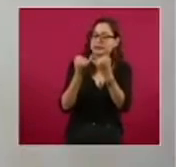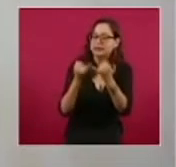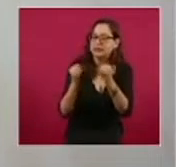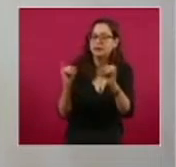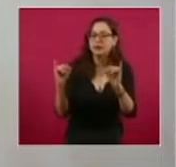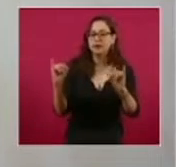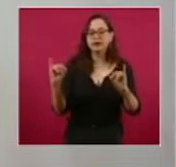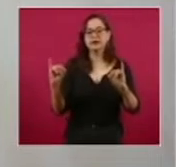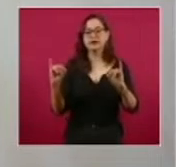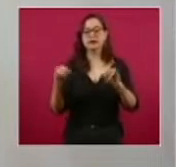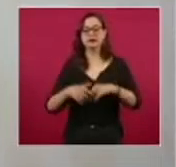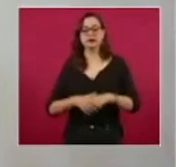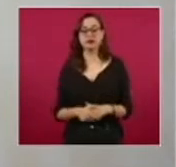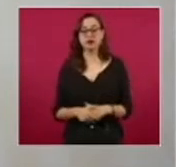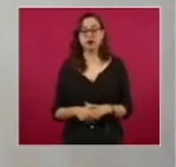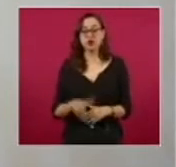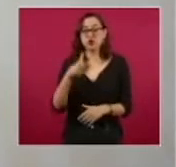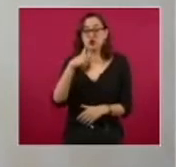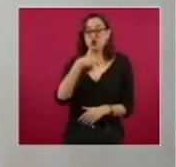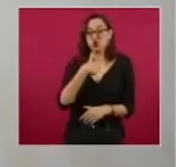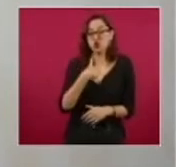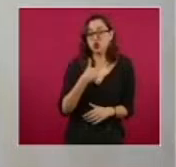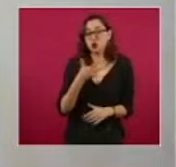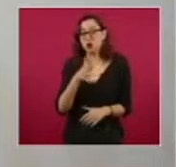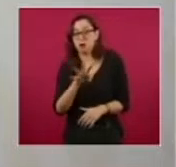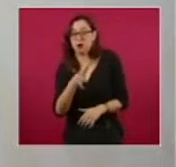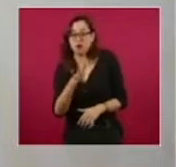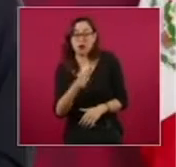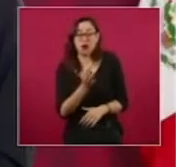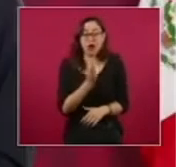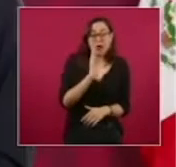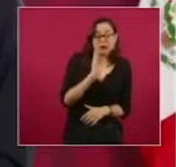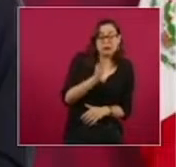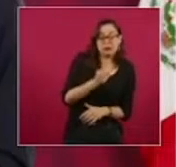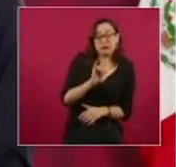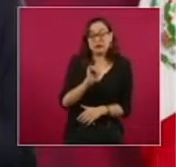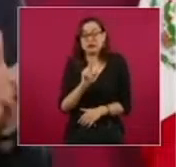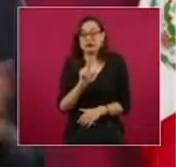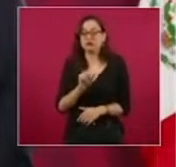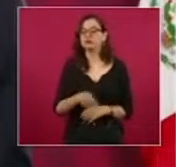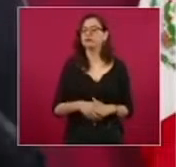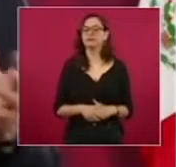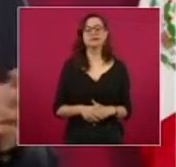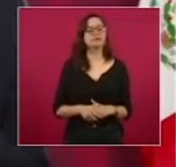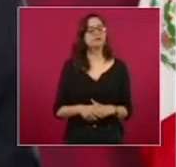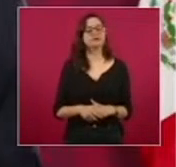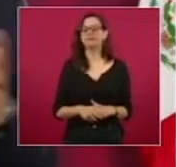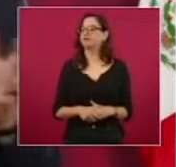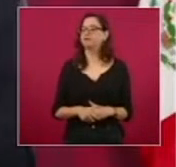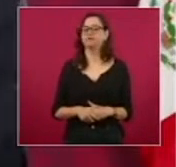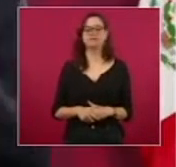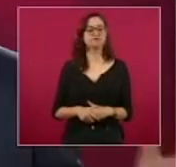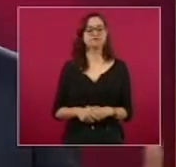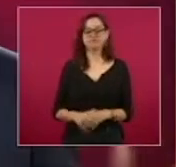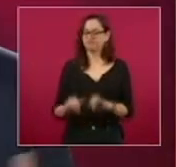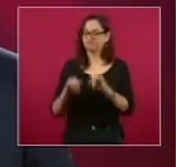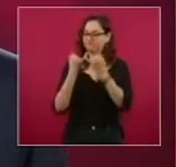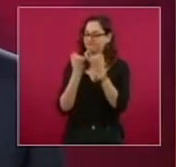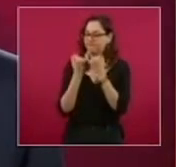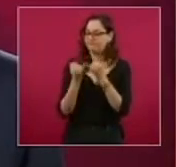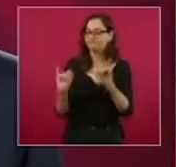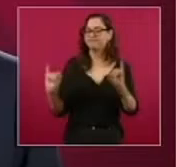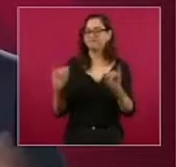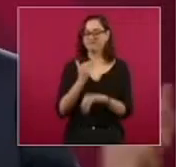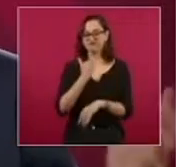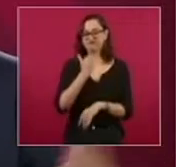constitucionalmente para que no le den marcha atrás esos conservadores el presidente de